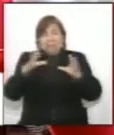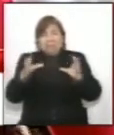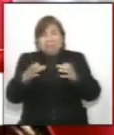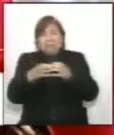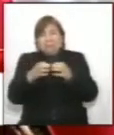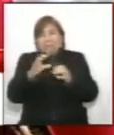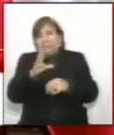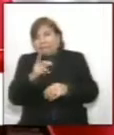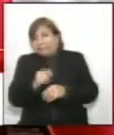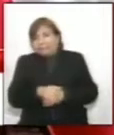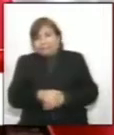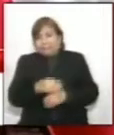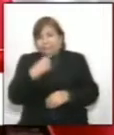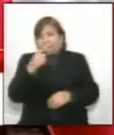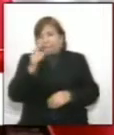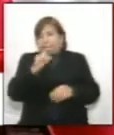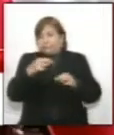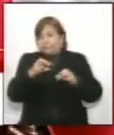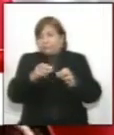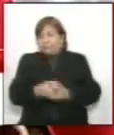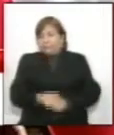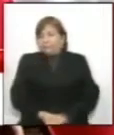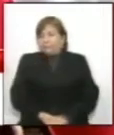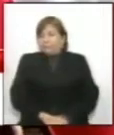banda de delincuentes. Y eso no hay que permitirlo.